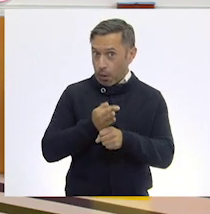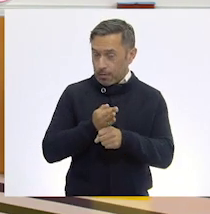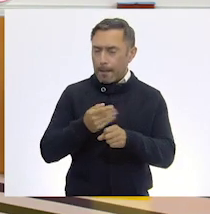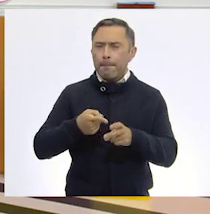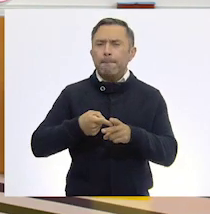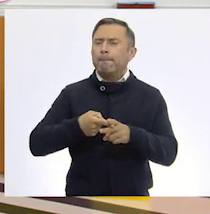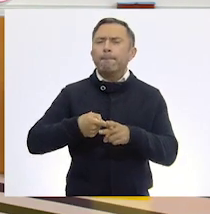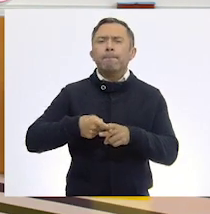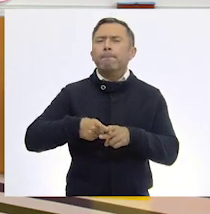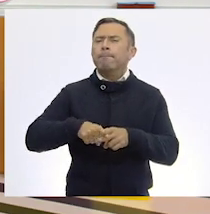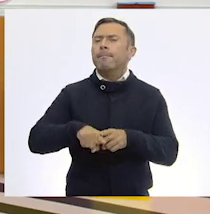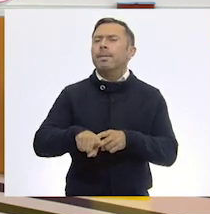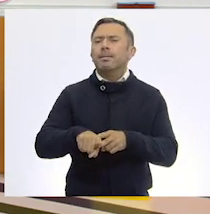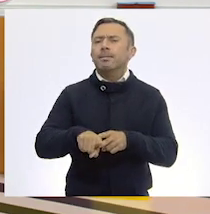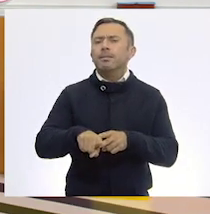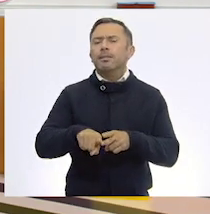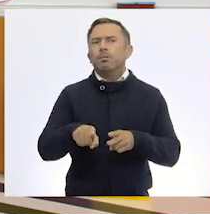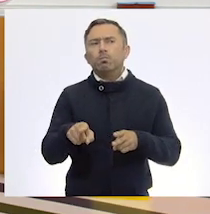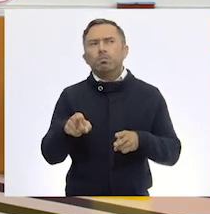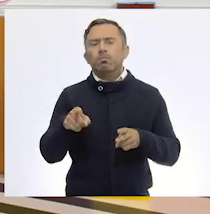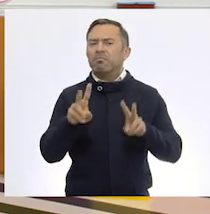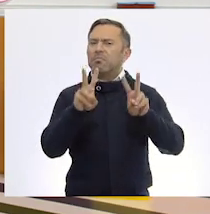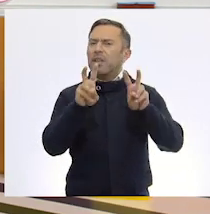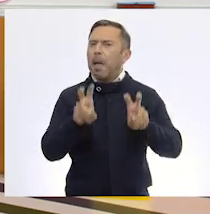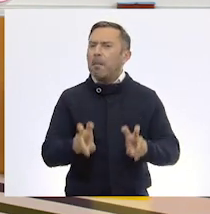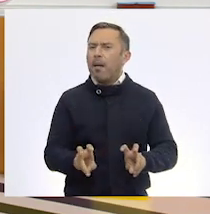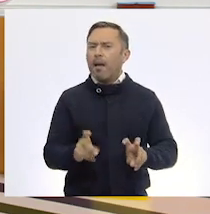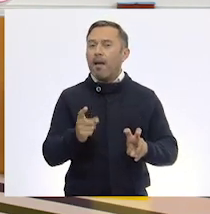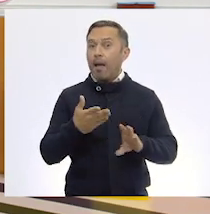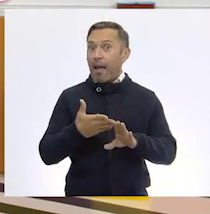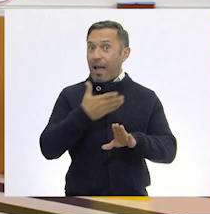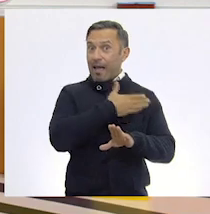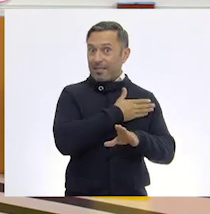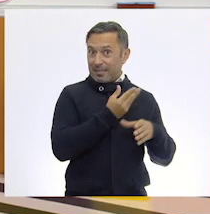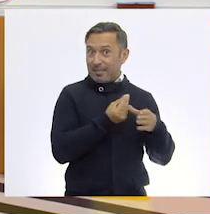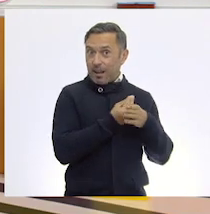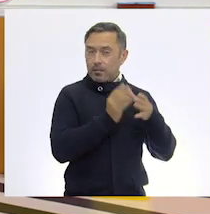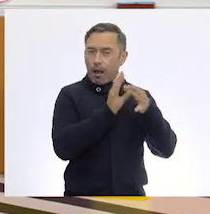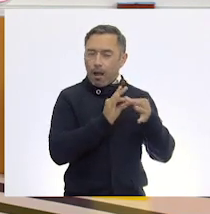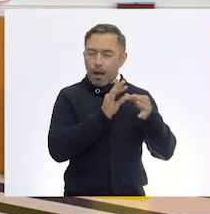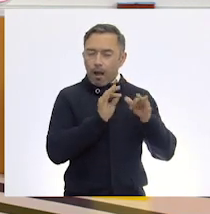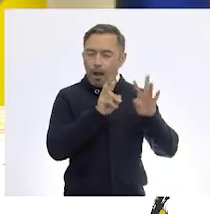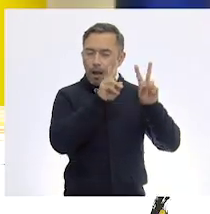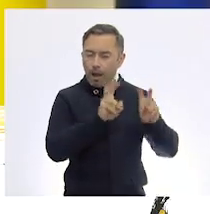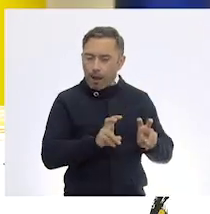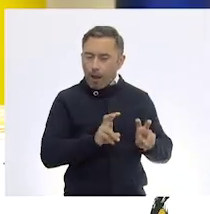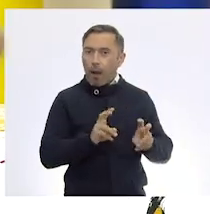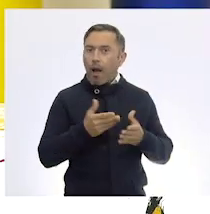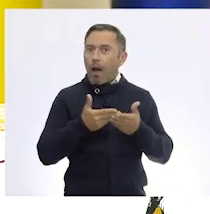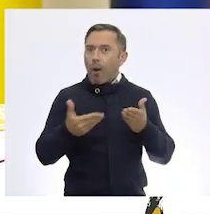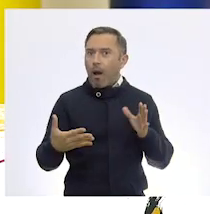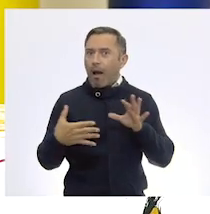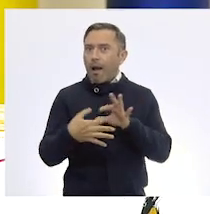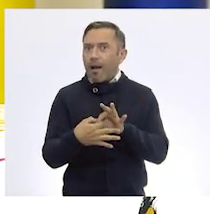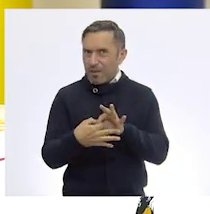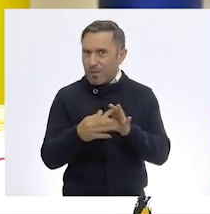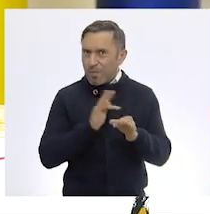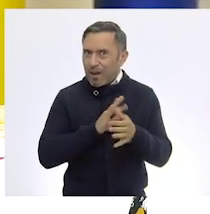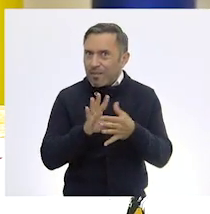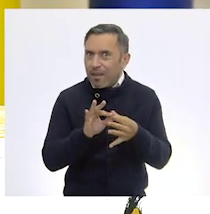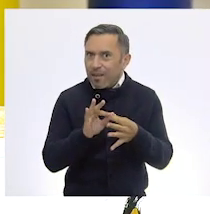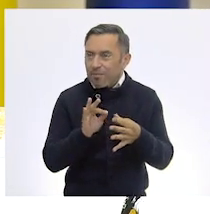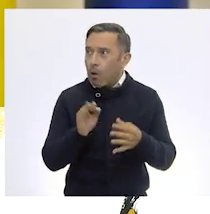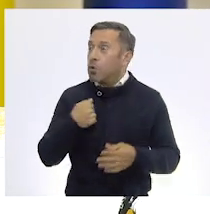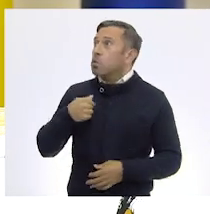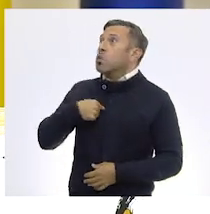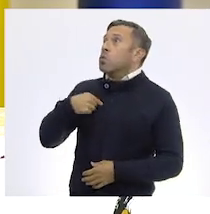compartiendo algunas ideas relacionadas con lo que aprendimos la clase anterior? Perfecto. ¿Qué les parece? Yo. Adelante, Panchito.